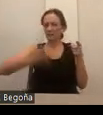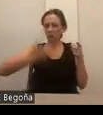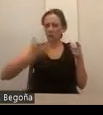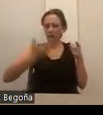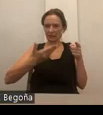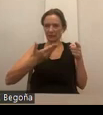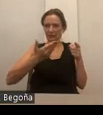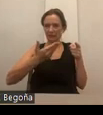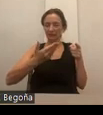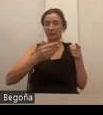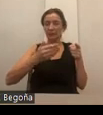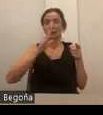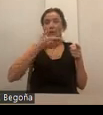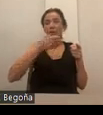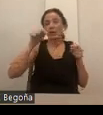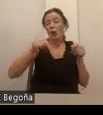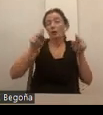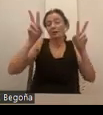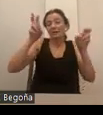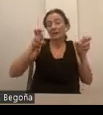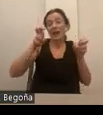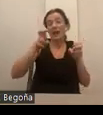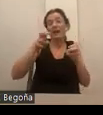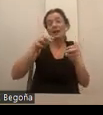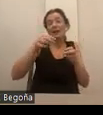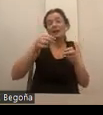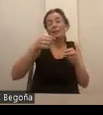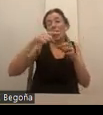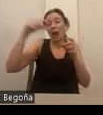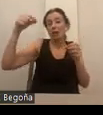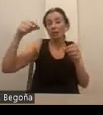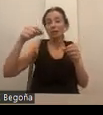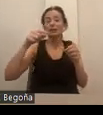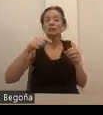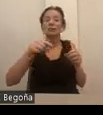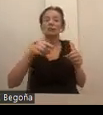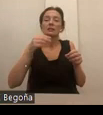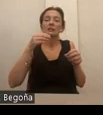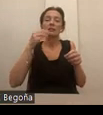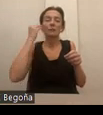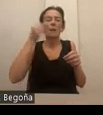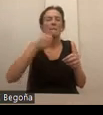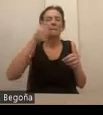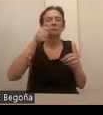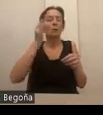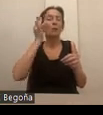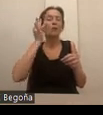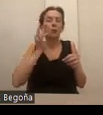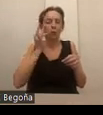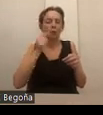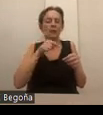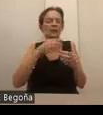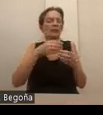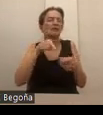hoy versa fundamentalmente sobre el gel de aloe vera específicamente y quizás eso, el más puro, por así decirlo, el que